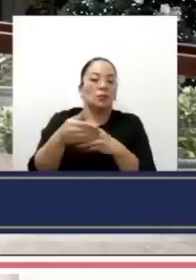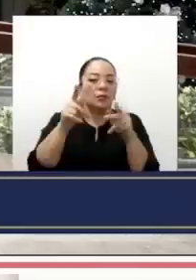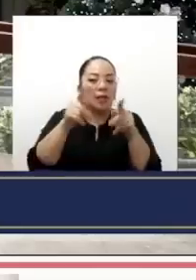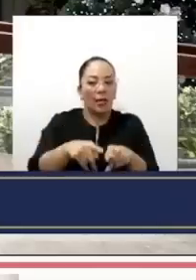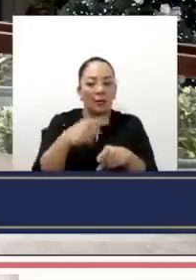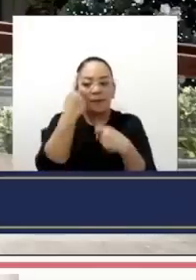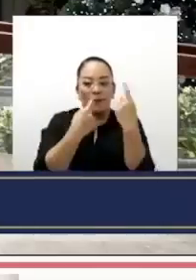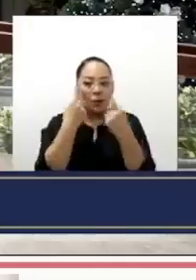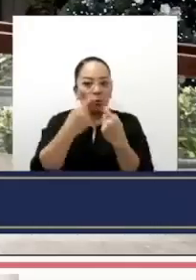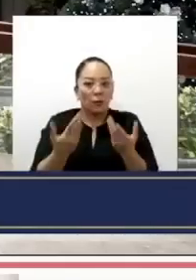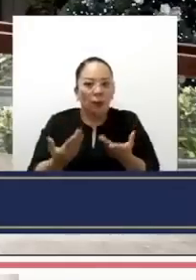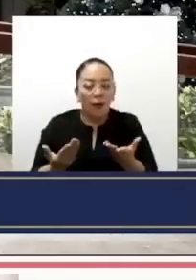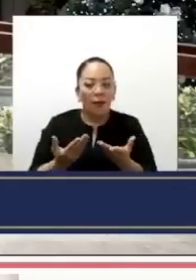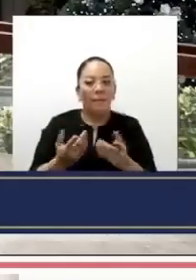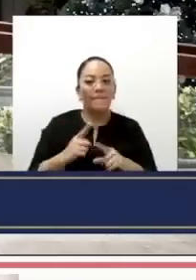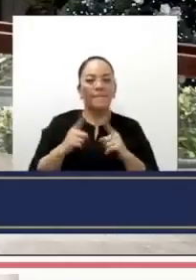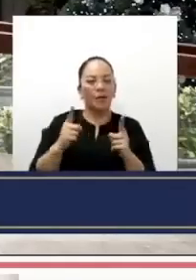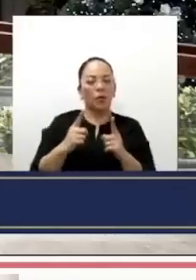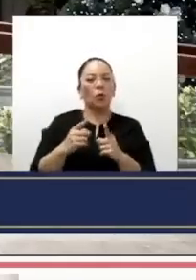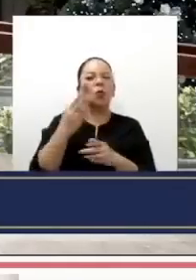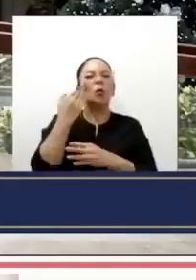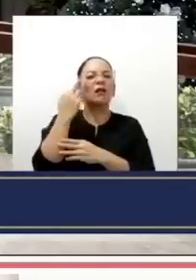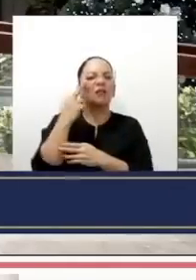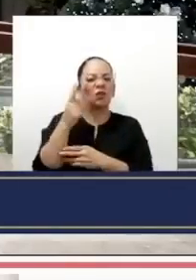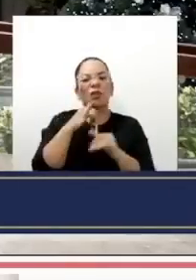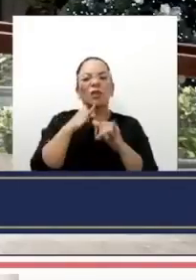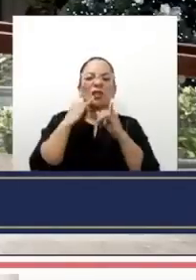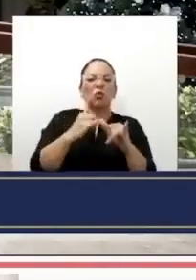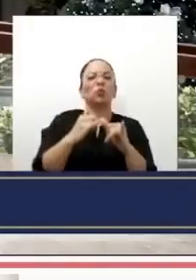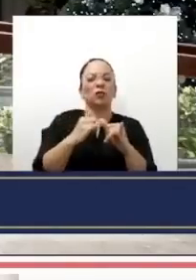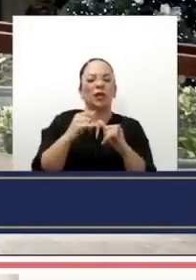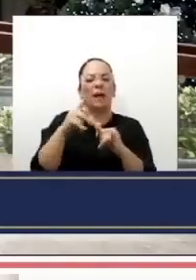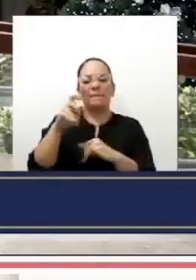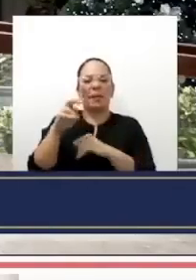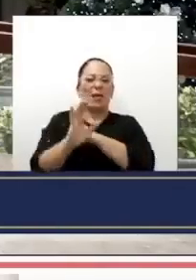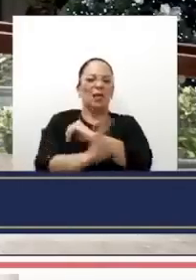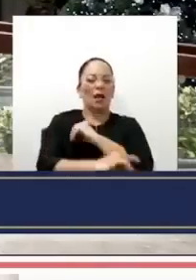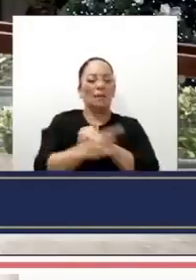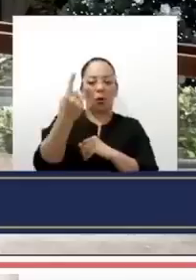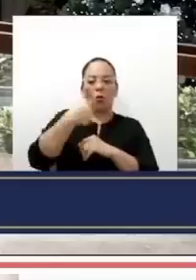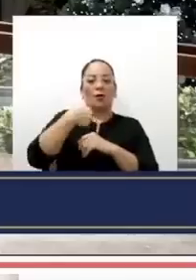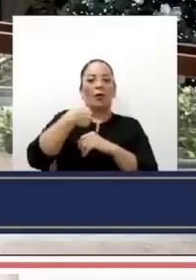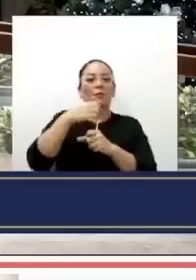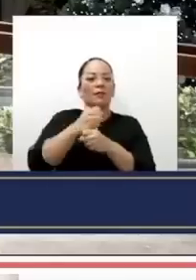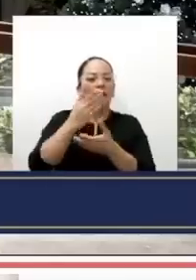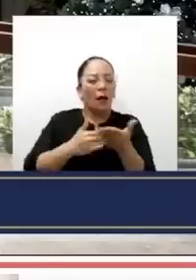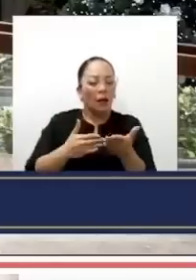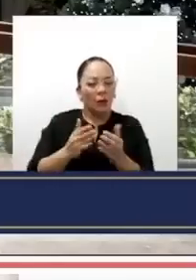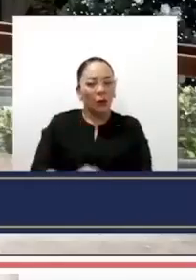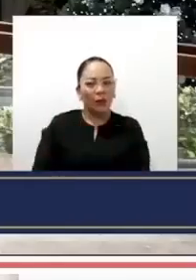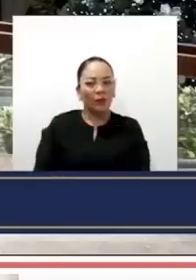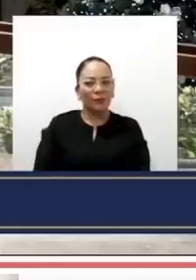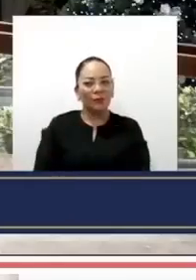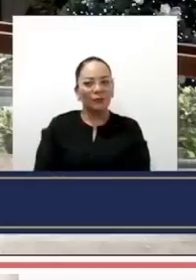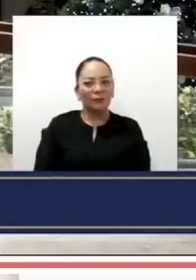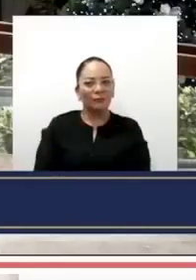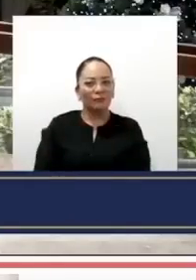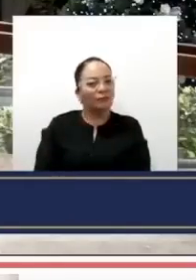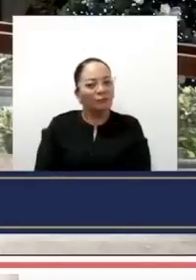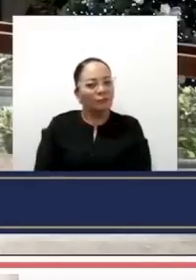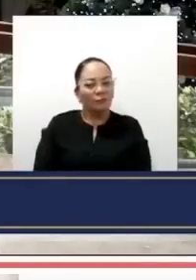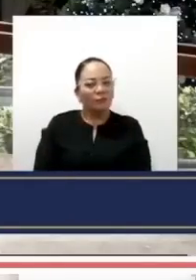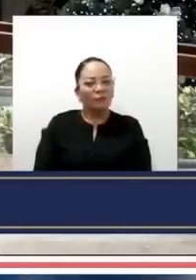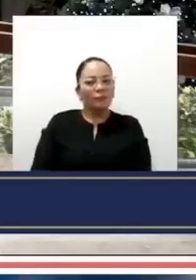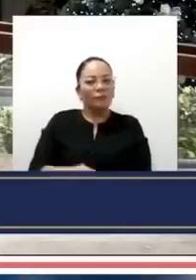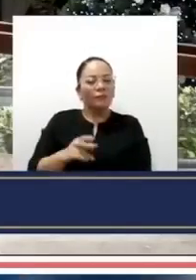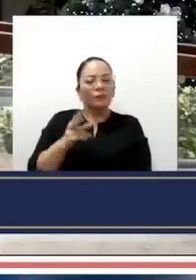empezó a preguntar, pero ¿por qué una denuncia penal para obligarme a hacer algo? No es que